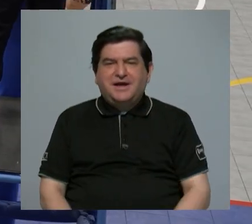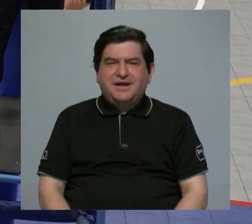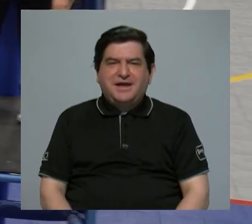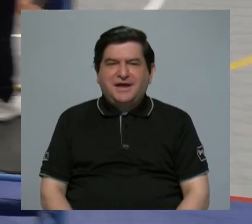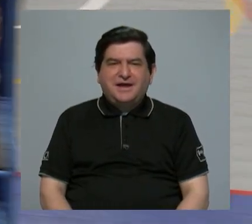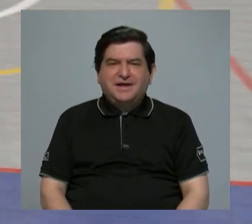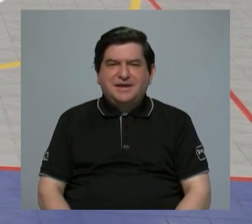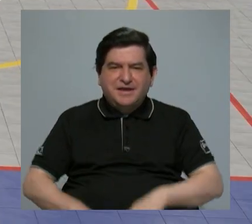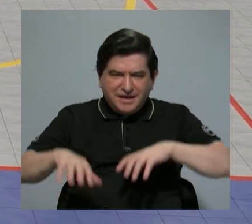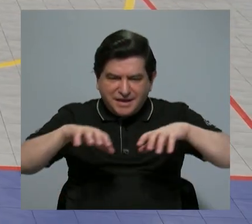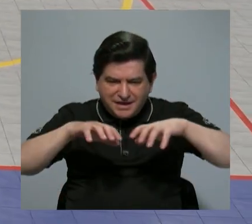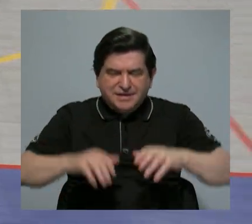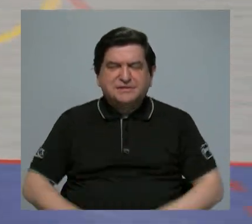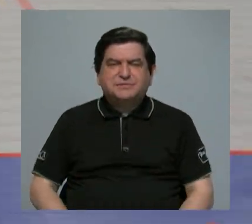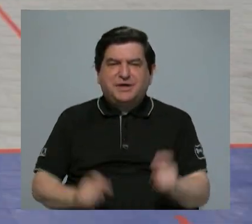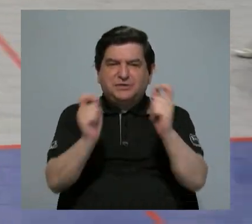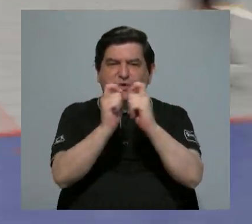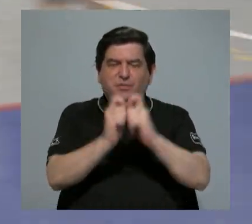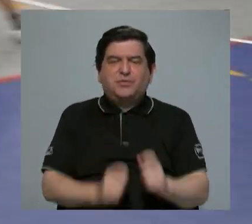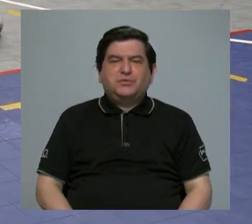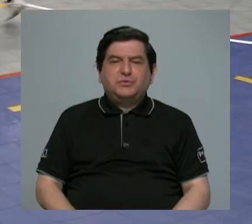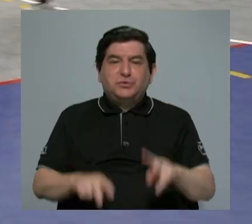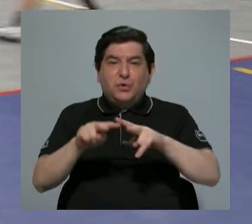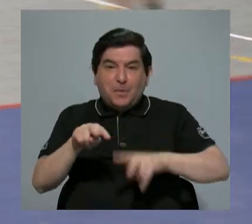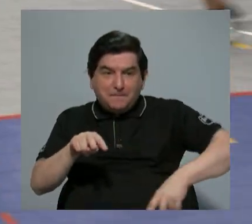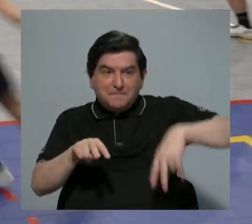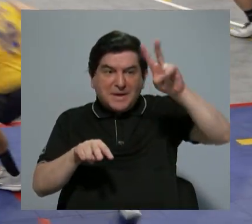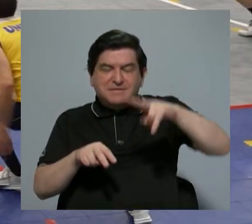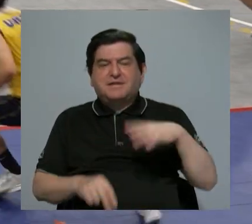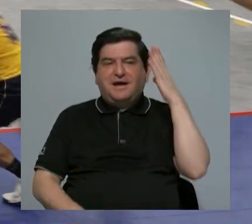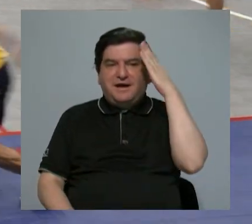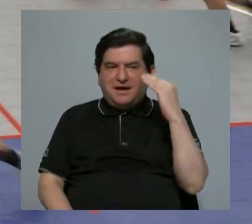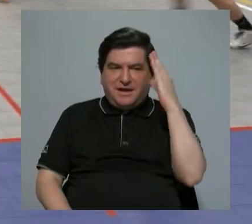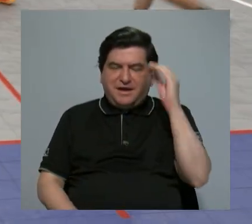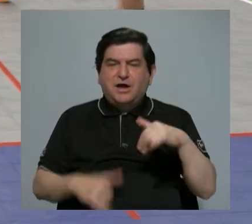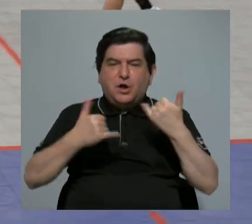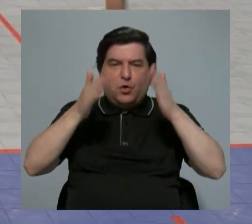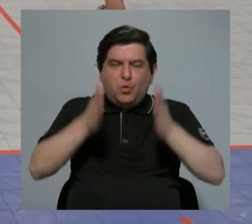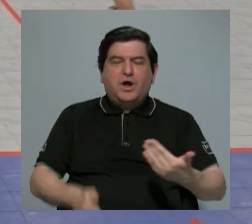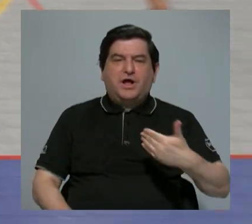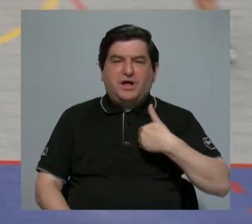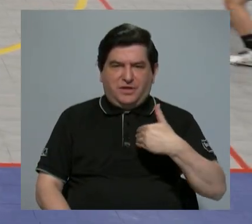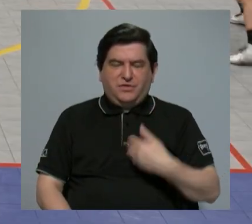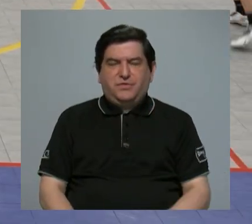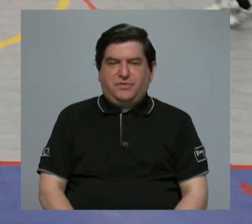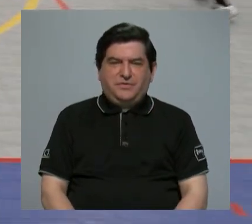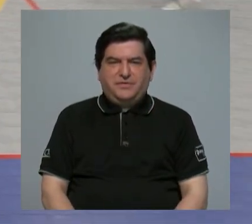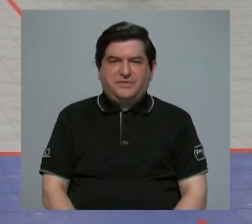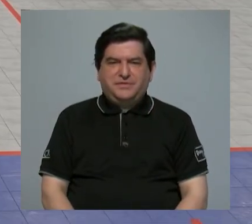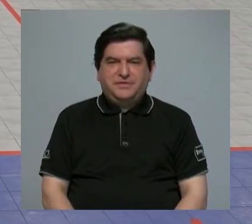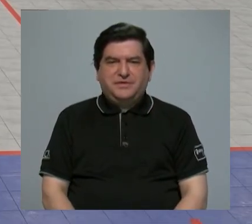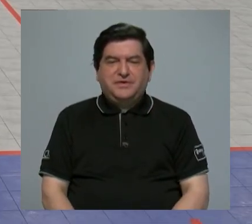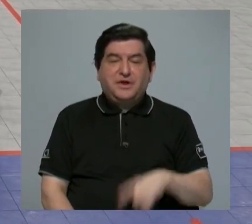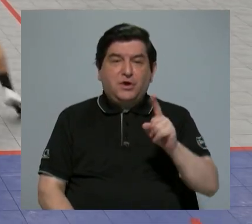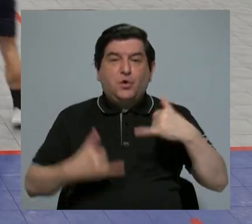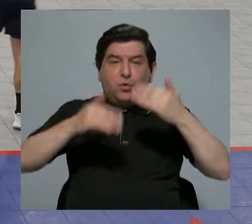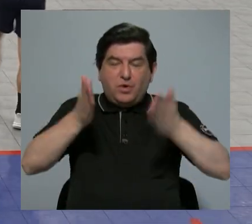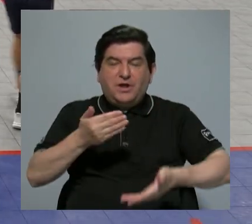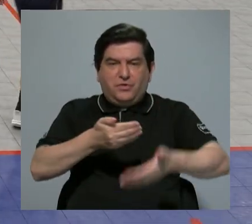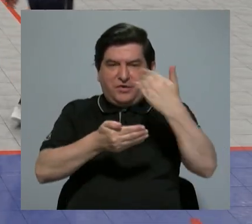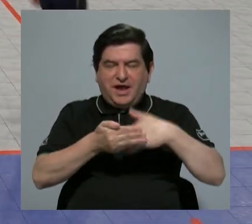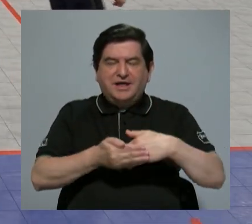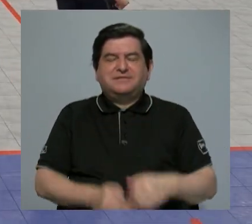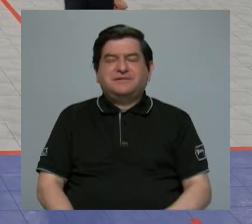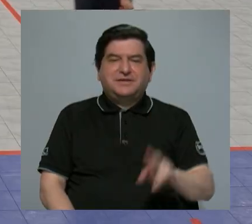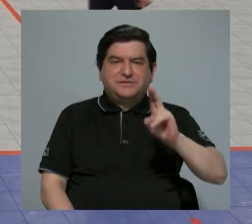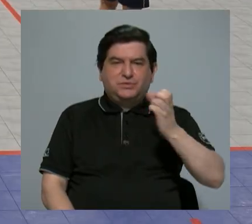los alargues de punto, la ventaja, ese tipo de experiencia que manejan algunos jugadores, como un Emanuel que estuvo jugando con nosotros en